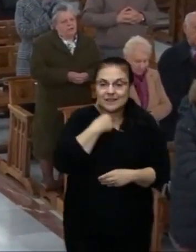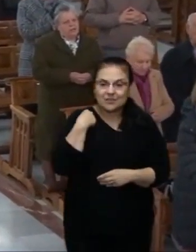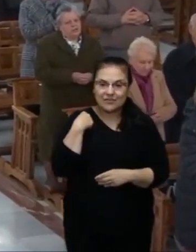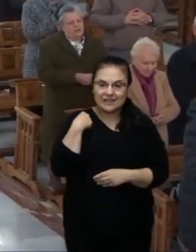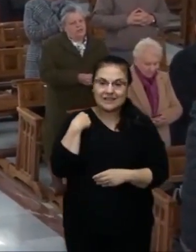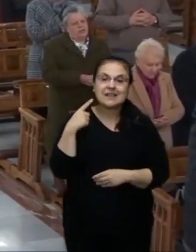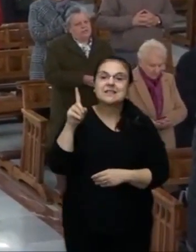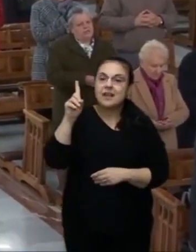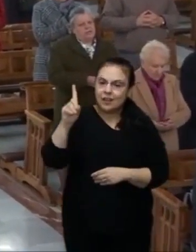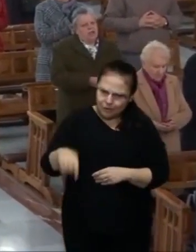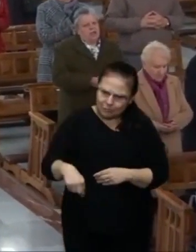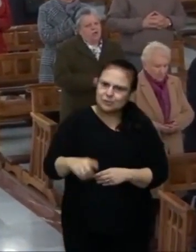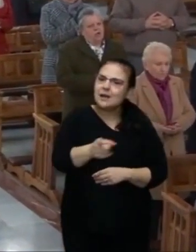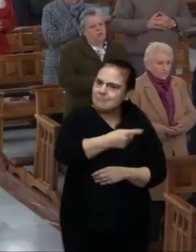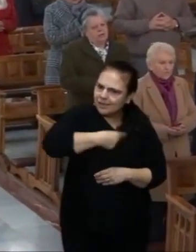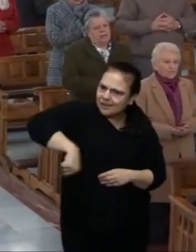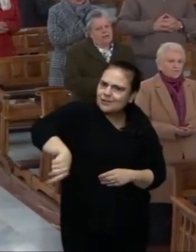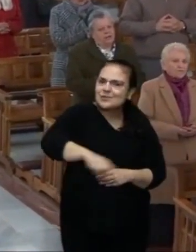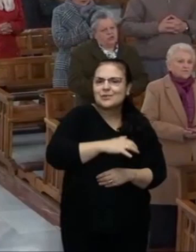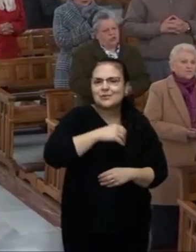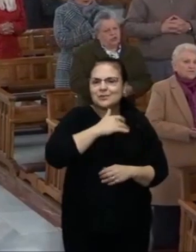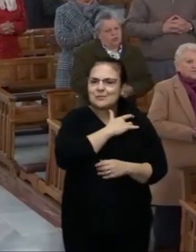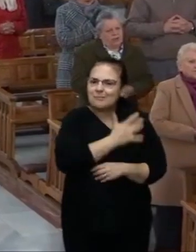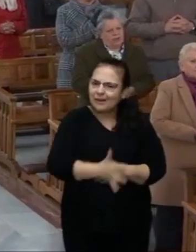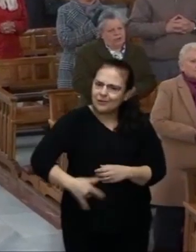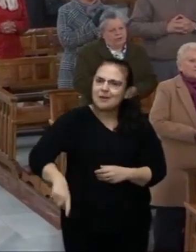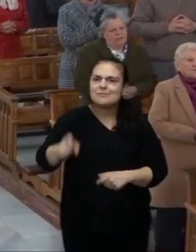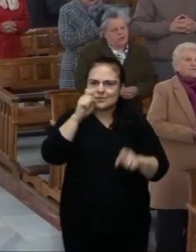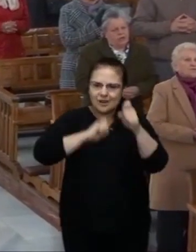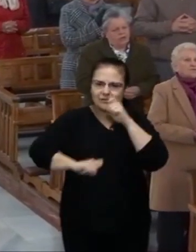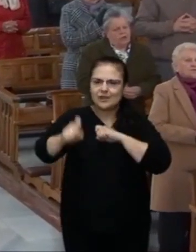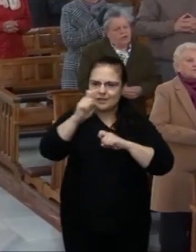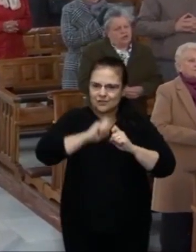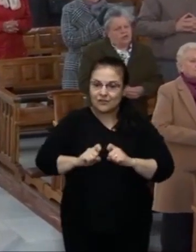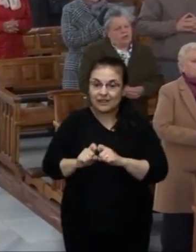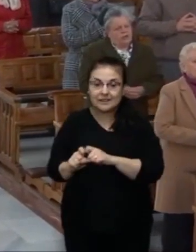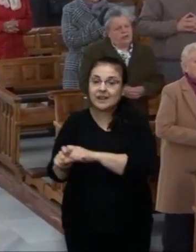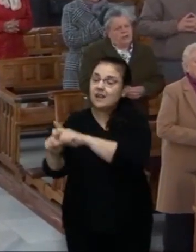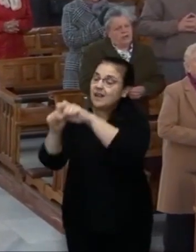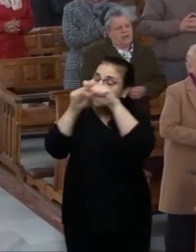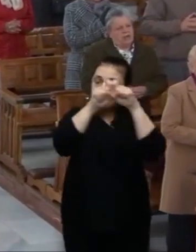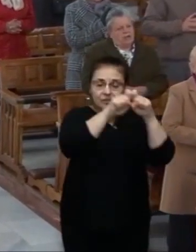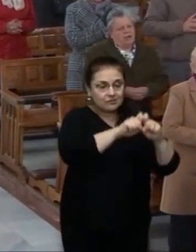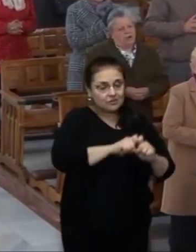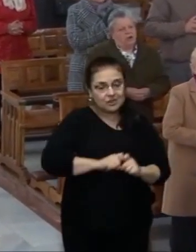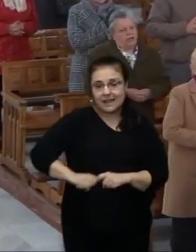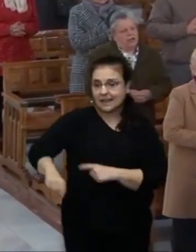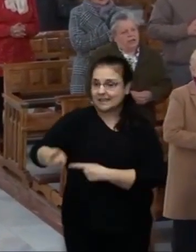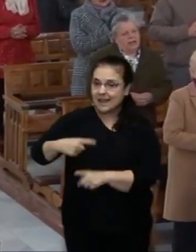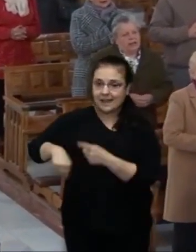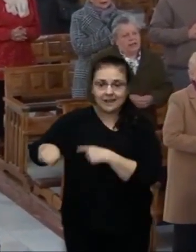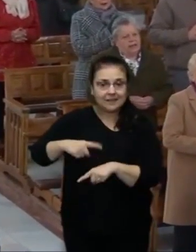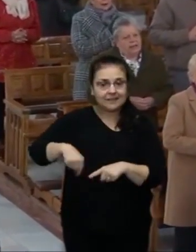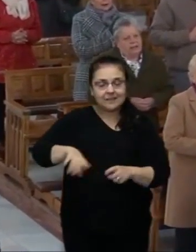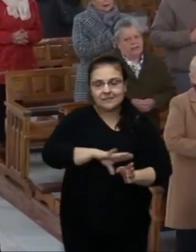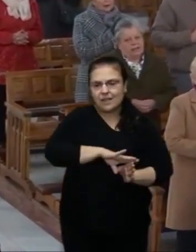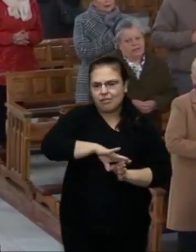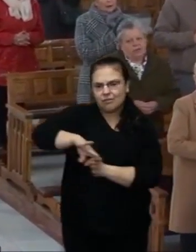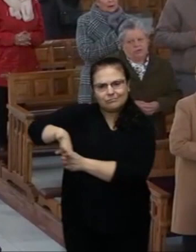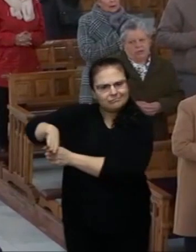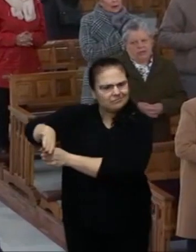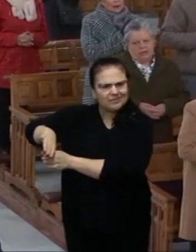perdona nuestras ofensas, como también nosotros perdonamos a los que nos ofenden. No nos dejes caer en